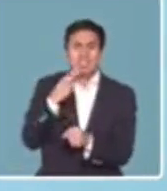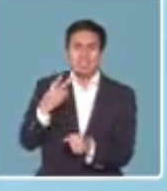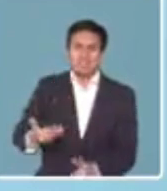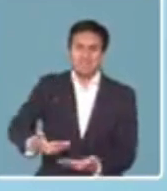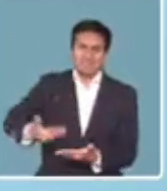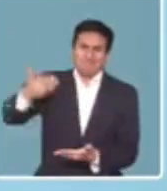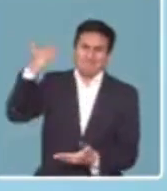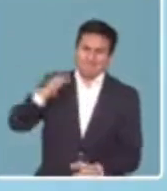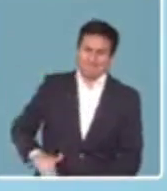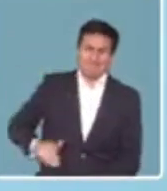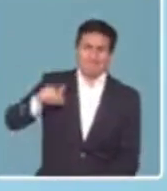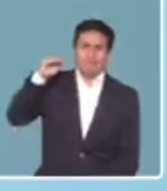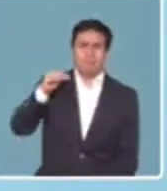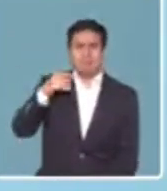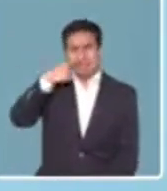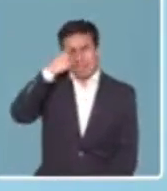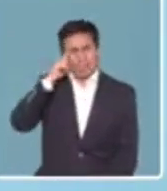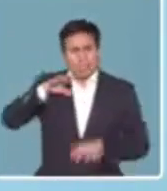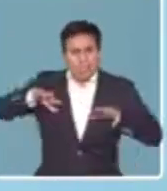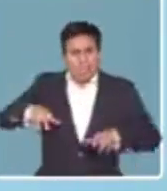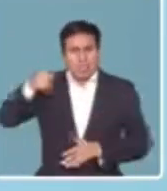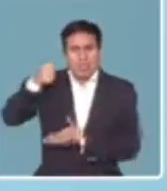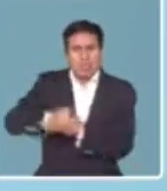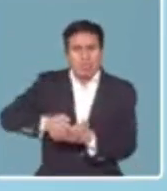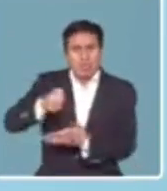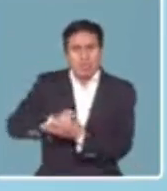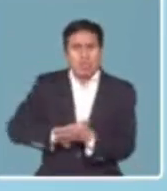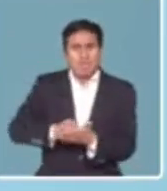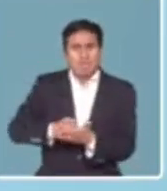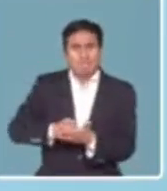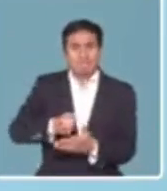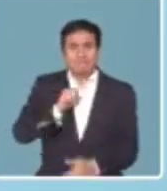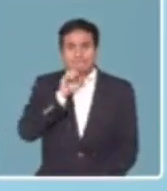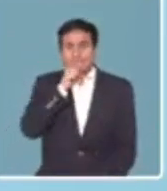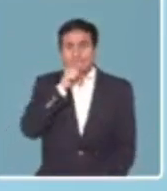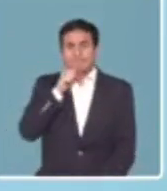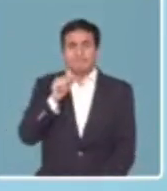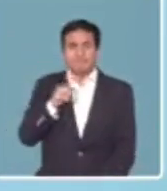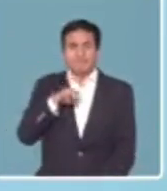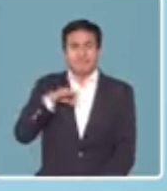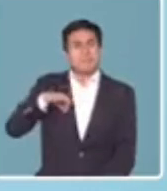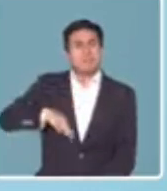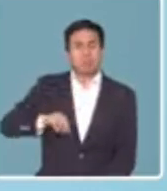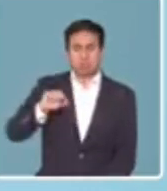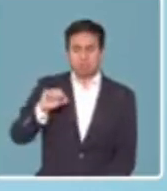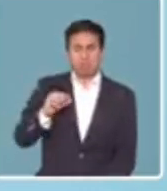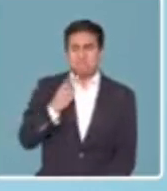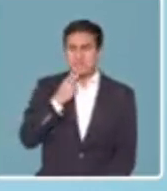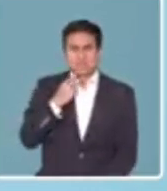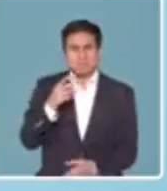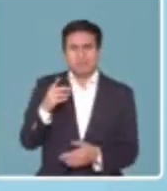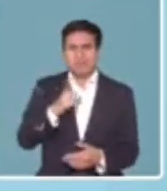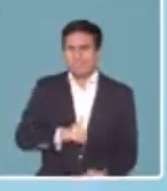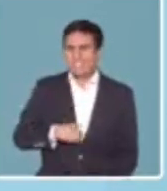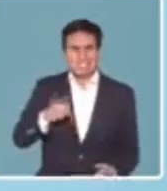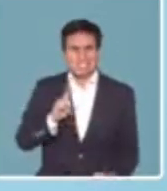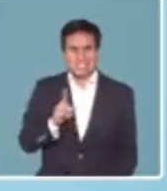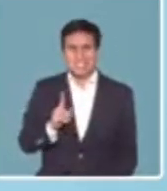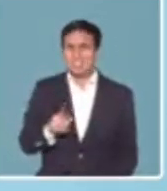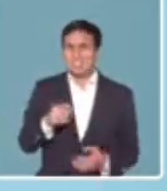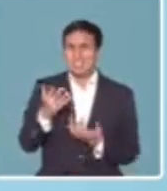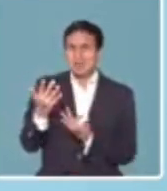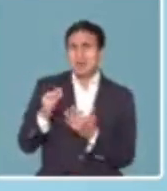toda su vida, que se han sacado la cresta trabajando y que llegan a la vejez sin una pensión digna para poder vivir. No pueden seguir